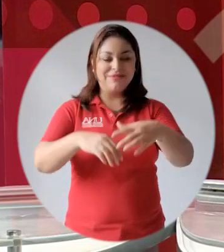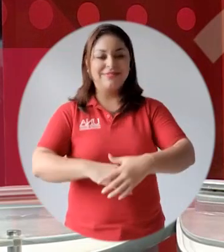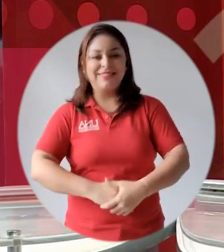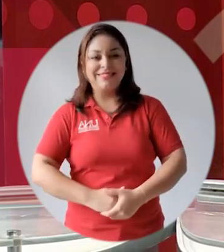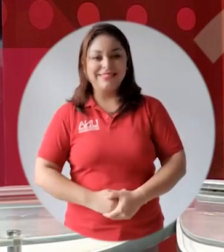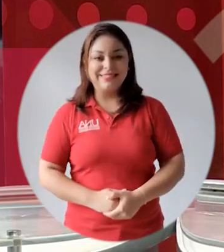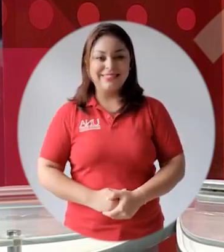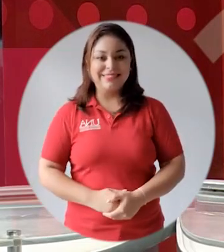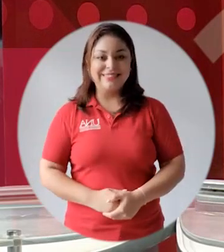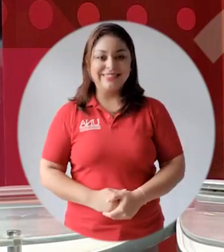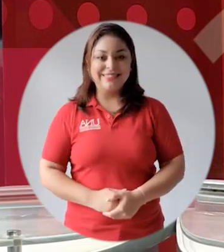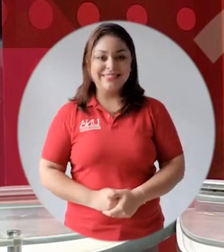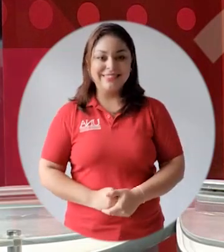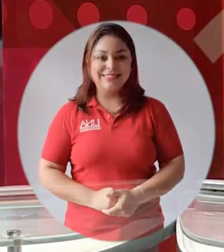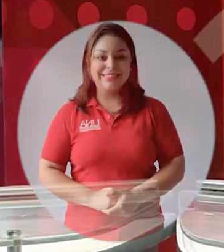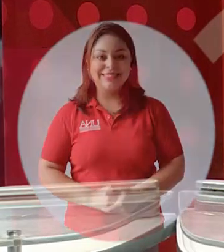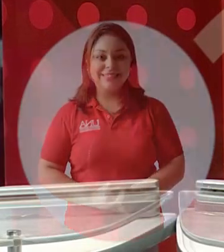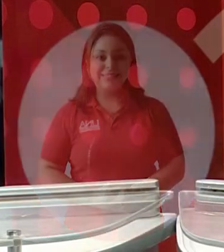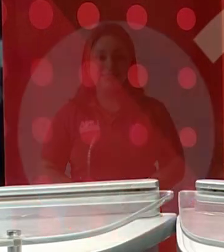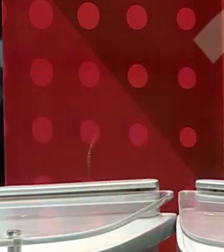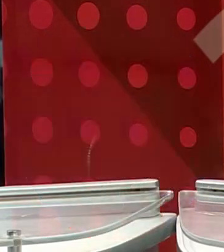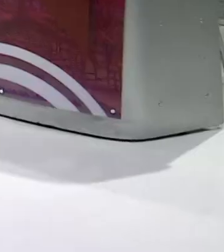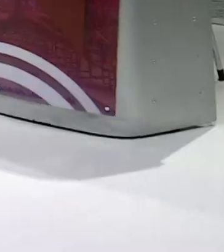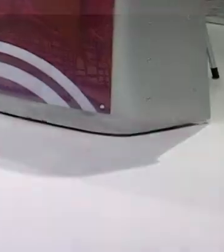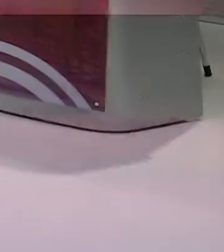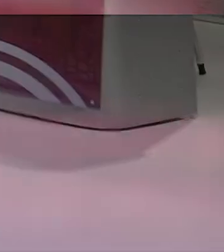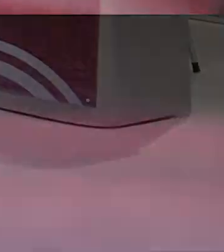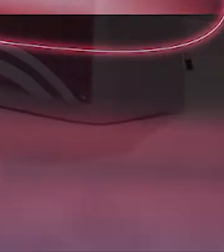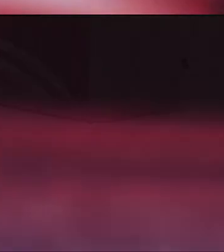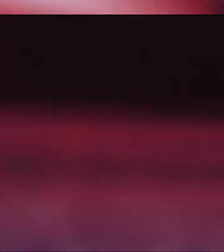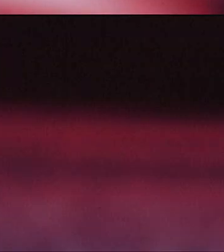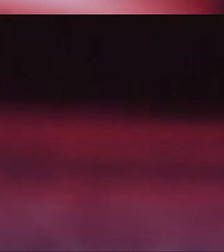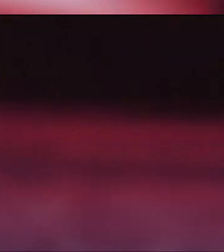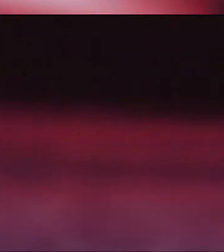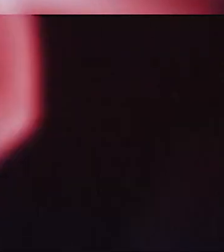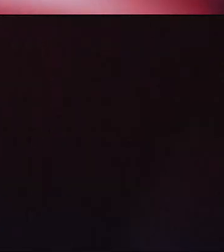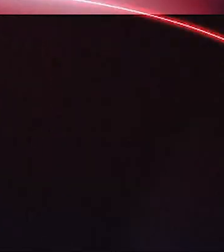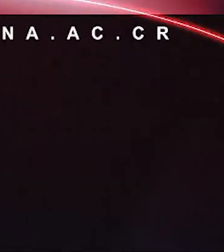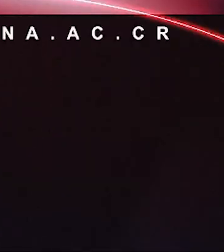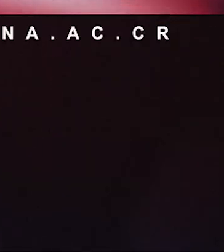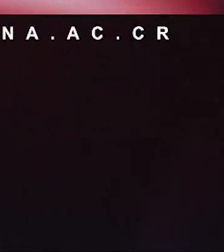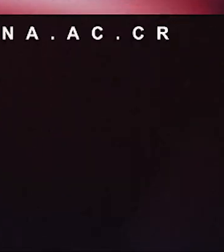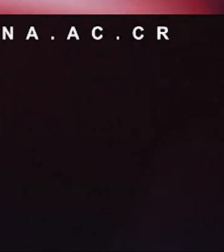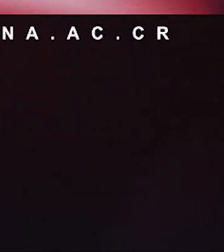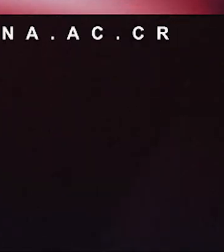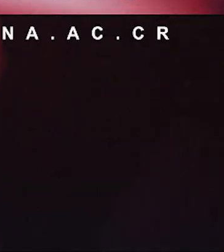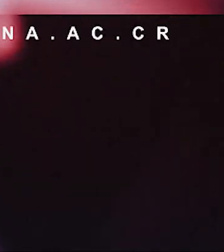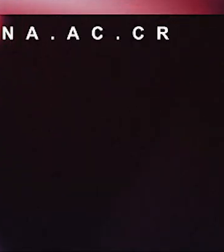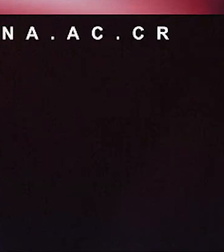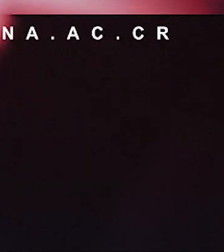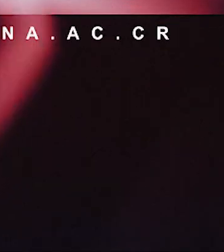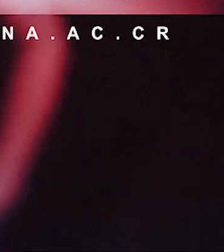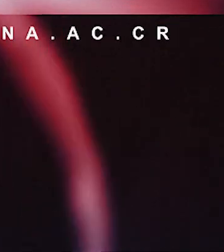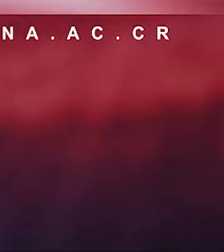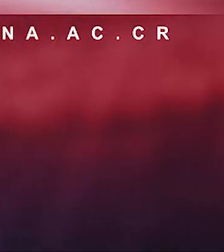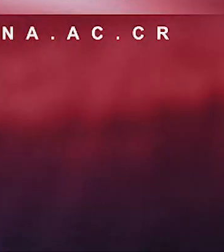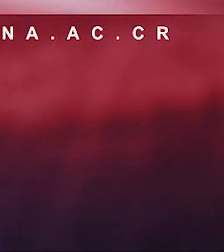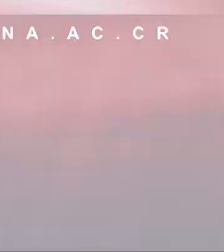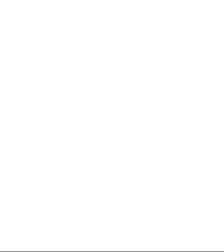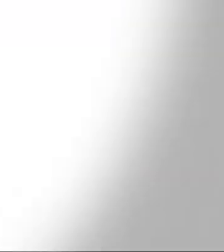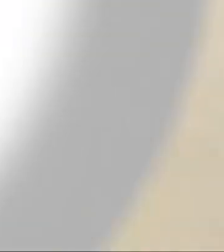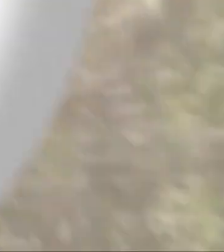las mujeres? Bueno, mucho menor que la de los hombres. ¿Por qué? Porque hay una parte que hay que hacer ese otro trabajo. Sí. De hecho, uno de los principales hallazgos